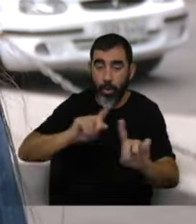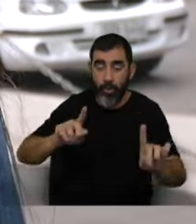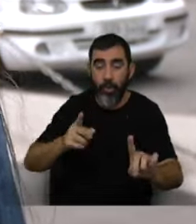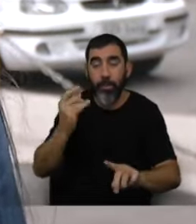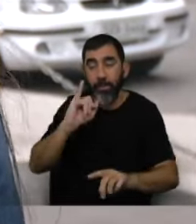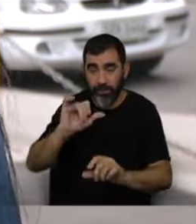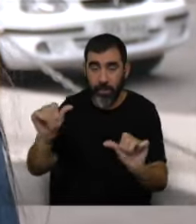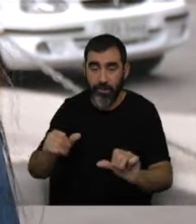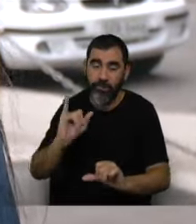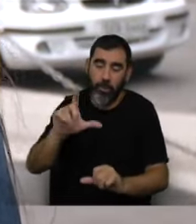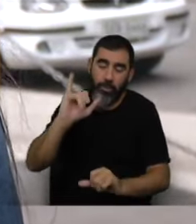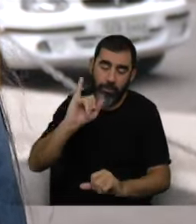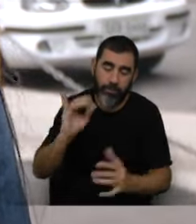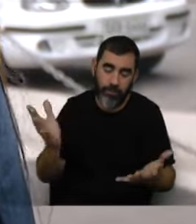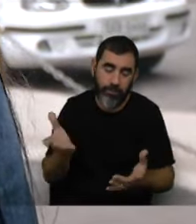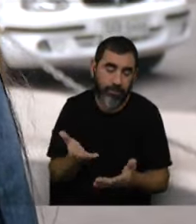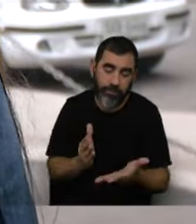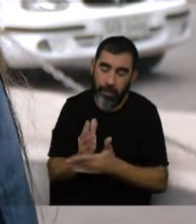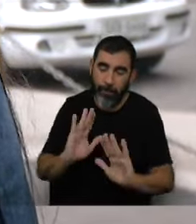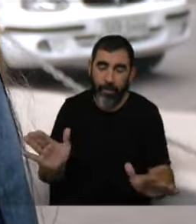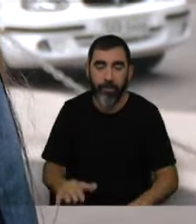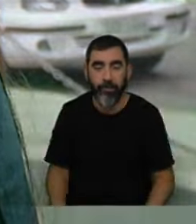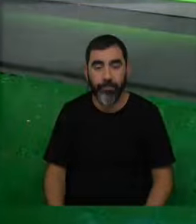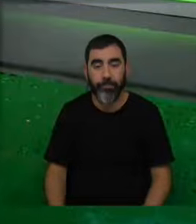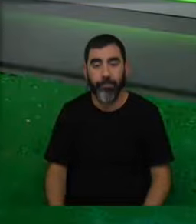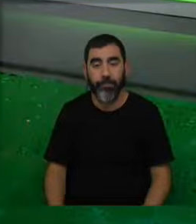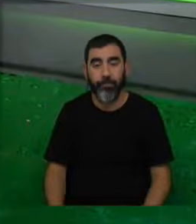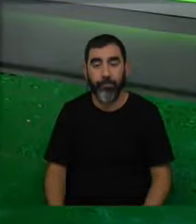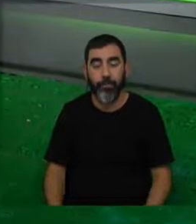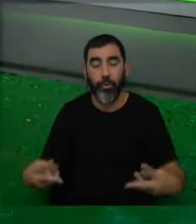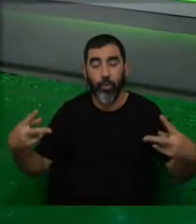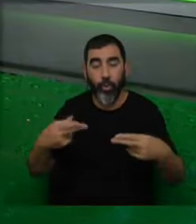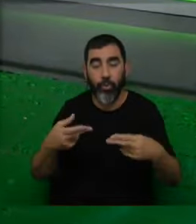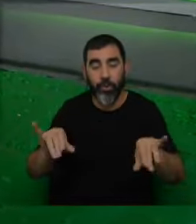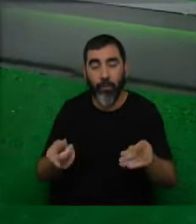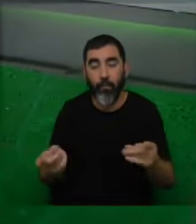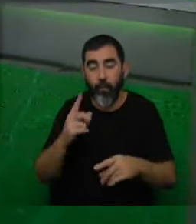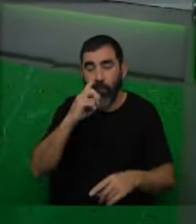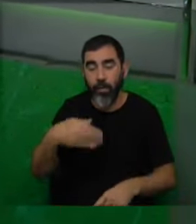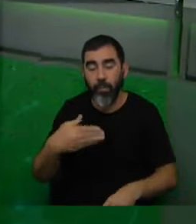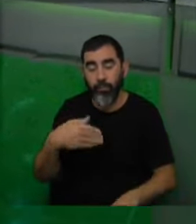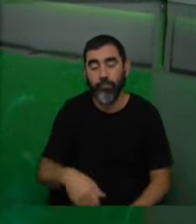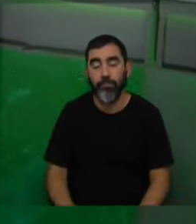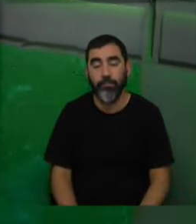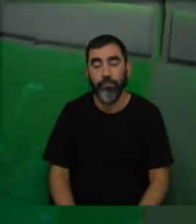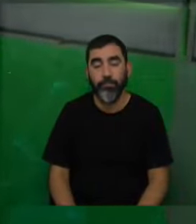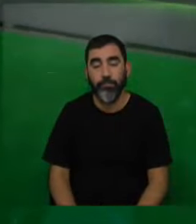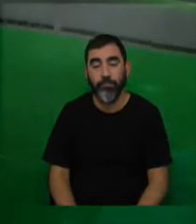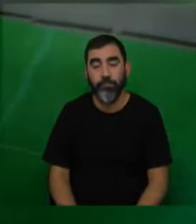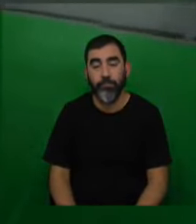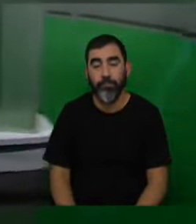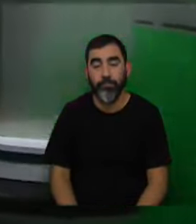en los hechos se da sí se da todo el tiempo hacemos la última pausa y volvemos enseguida